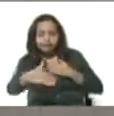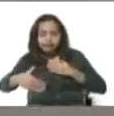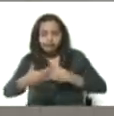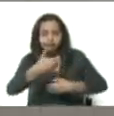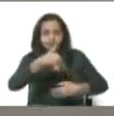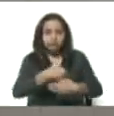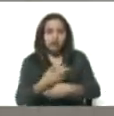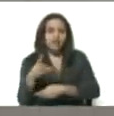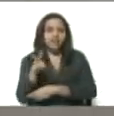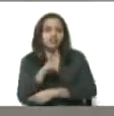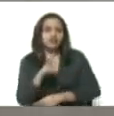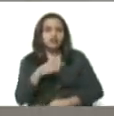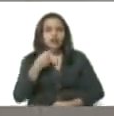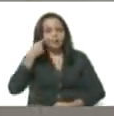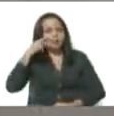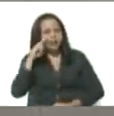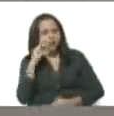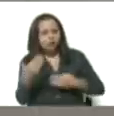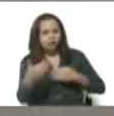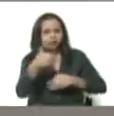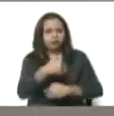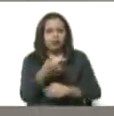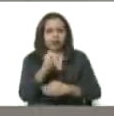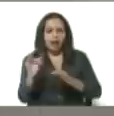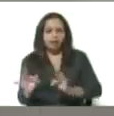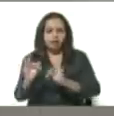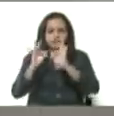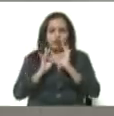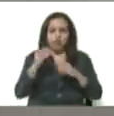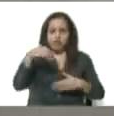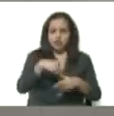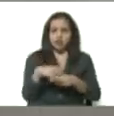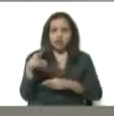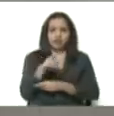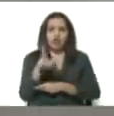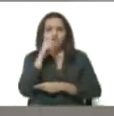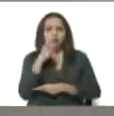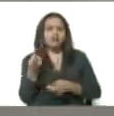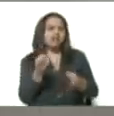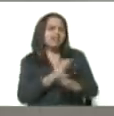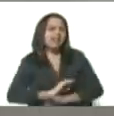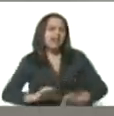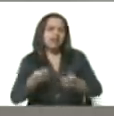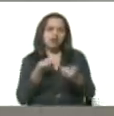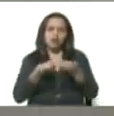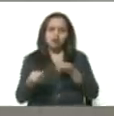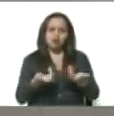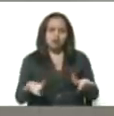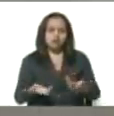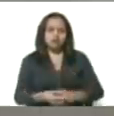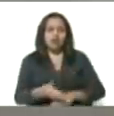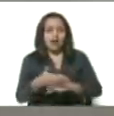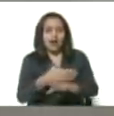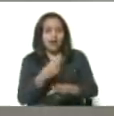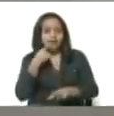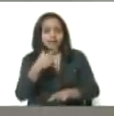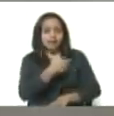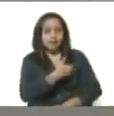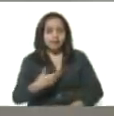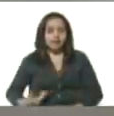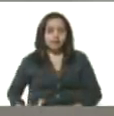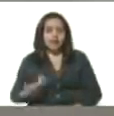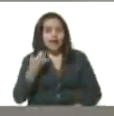sanitariamente a nuestro país para contagiarlo y que ingresen a Venezuela sin ningún tipo de control. Lo decía hoy el presidente, es